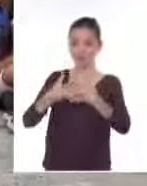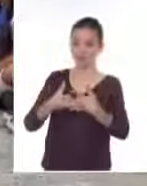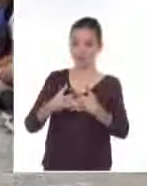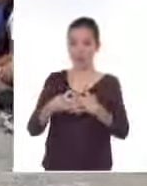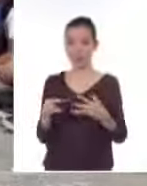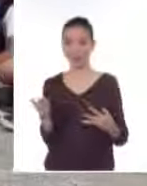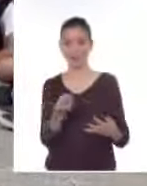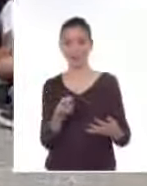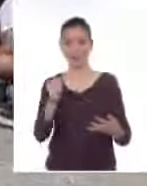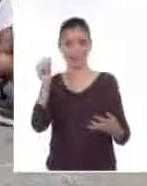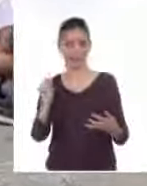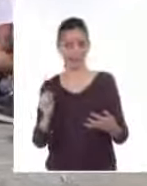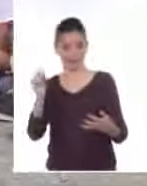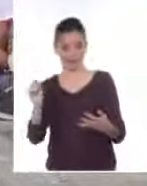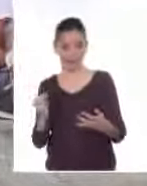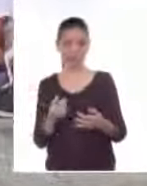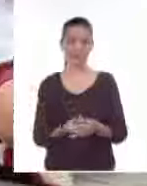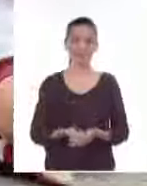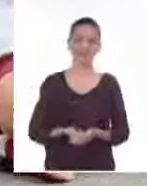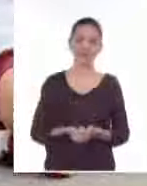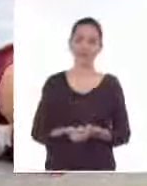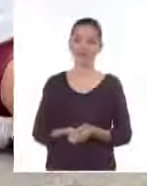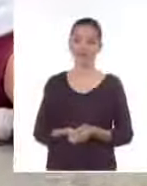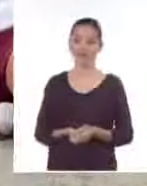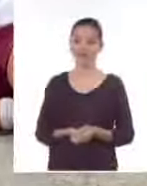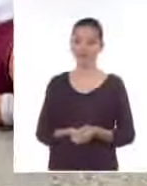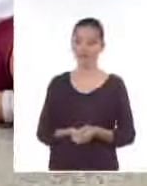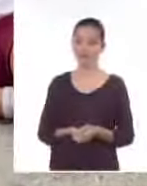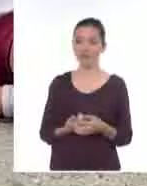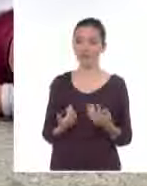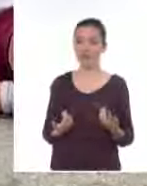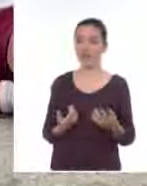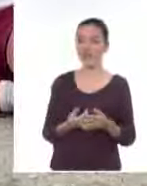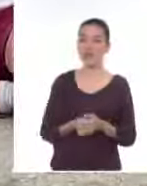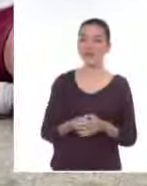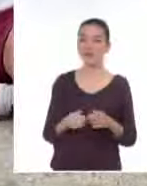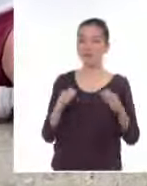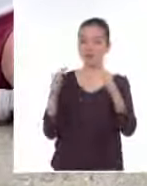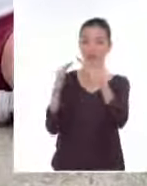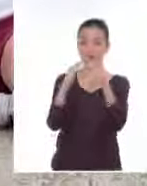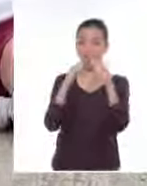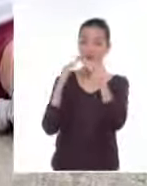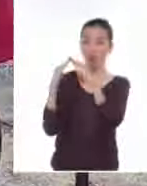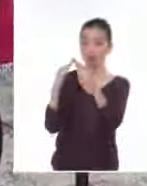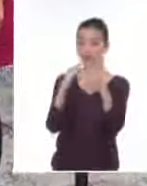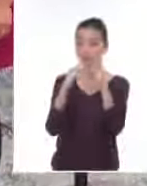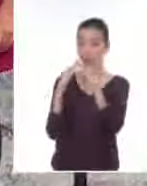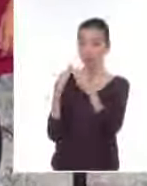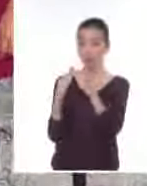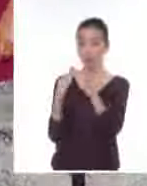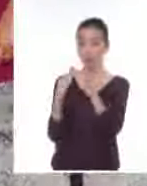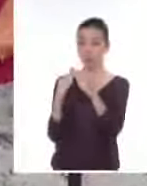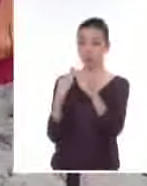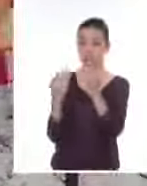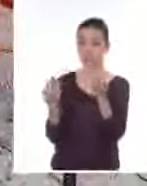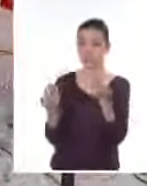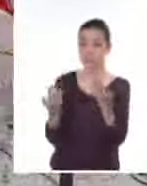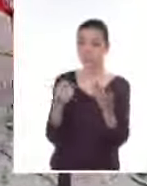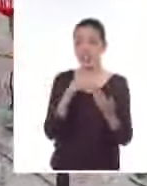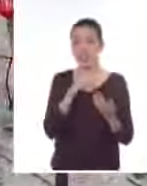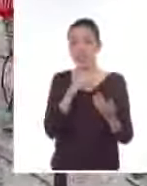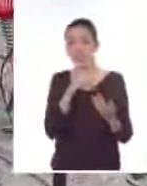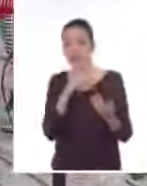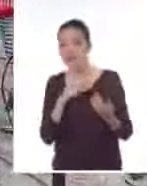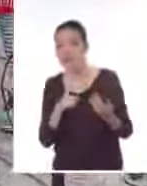Como faro de creatividad y conexión entre las comunidades de difícil acceso y el arte de las tablas, llegará la 30 edición